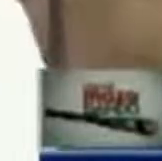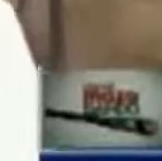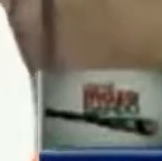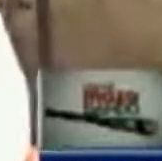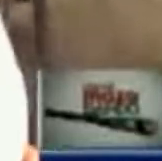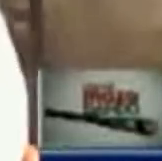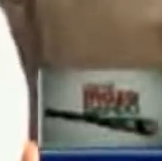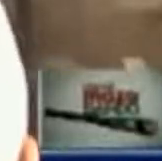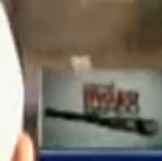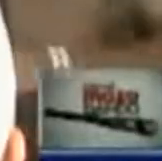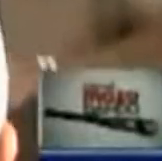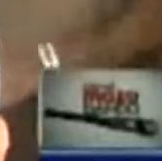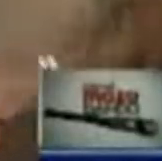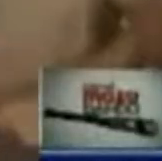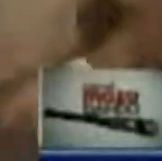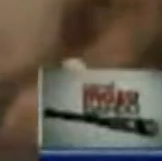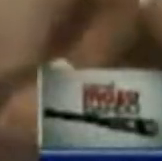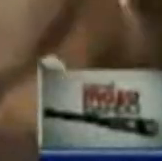póngale sabor